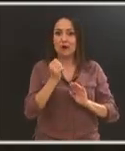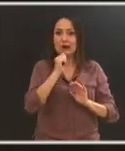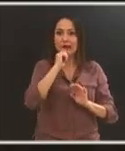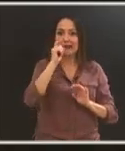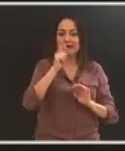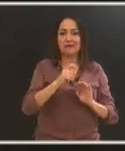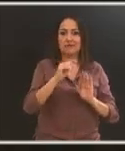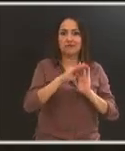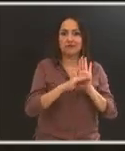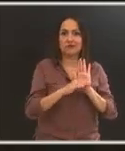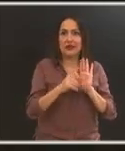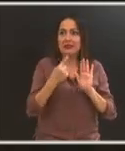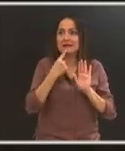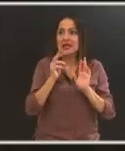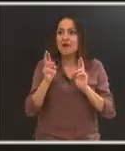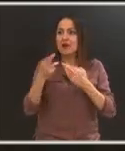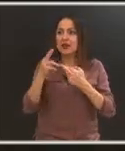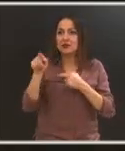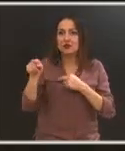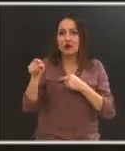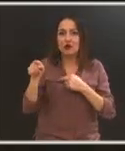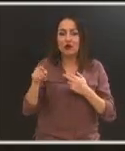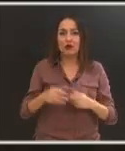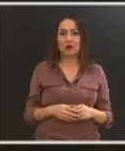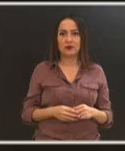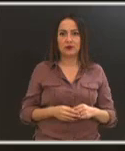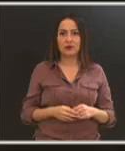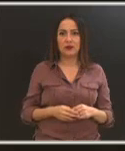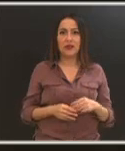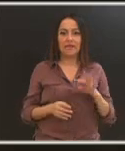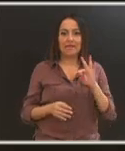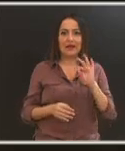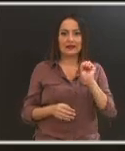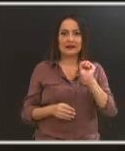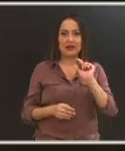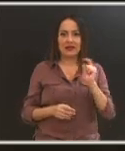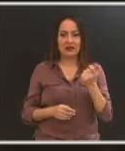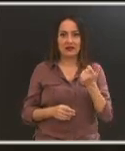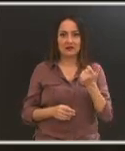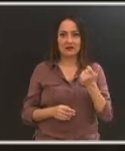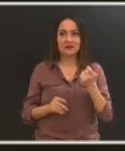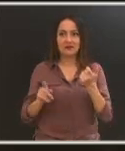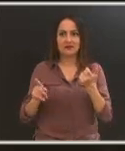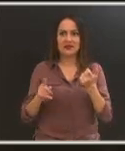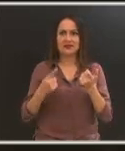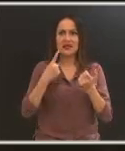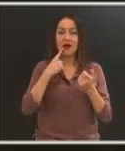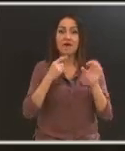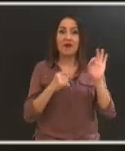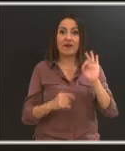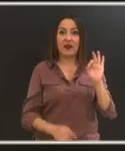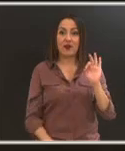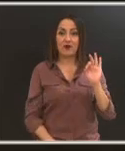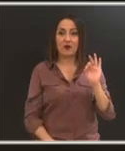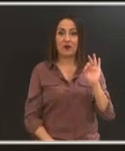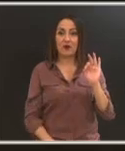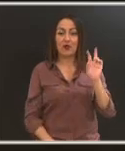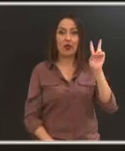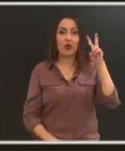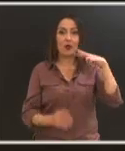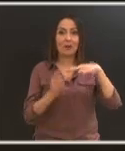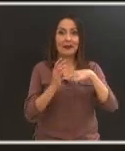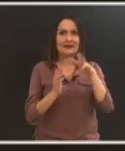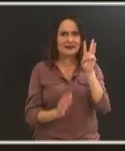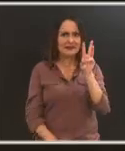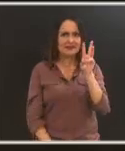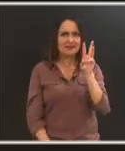debidamente registrado ante el Tribunal Supremo de Elecciones, se dio en febrero de